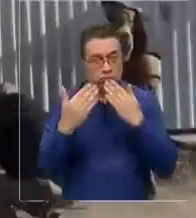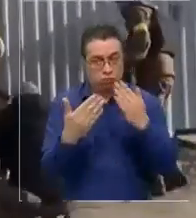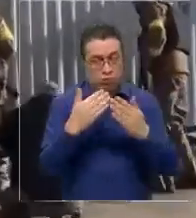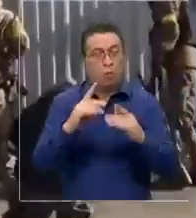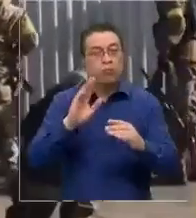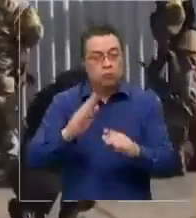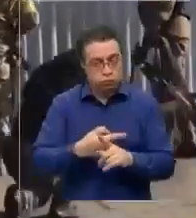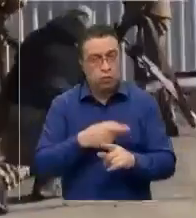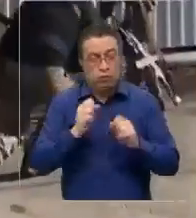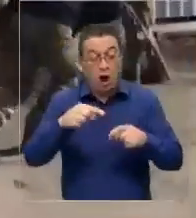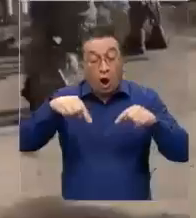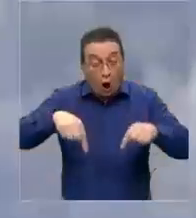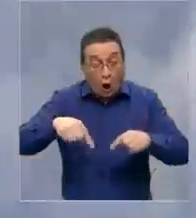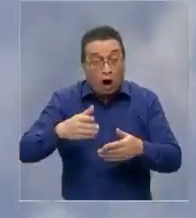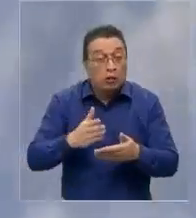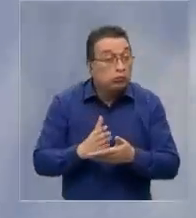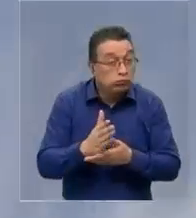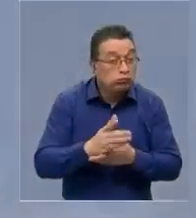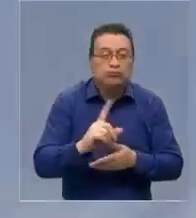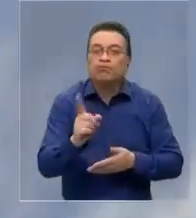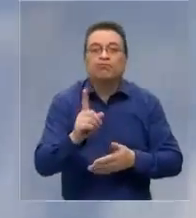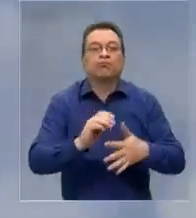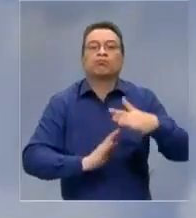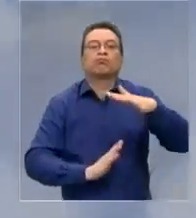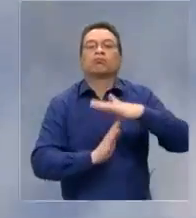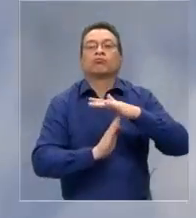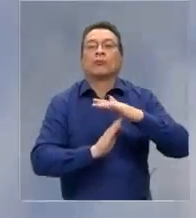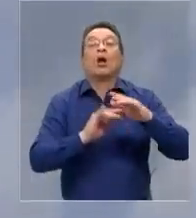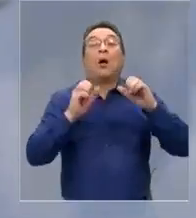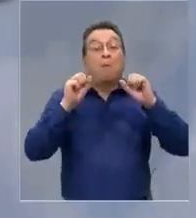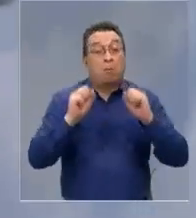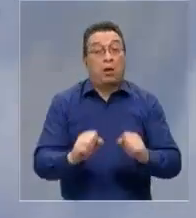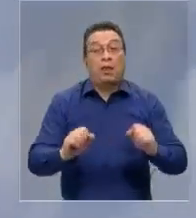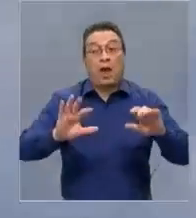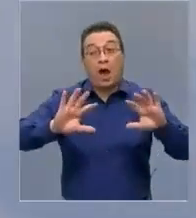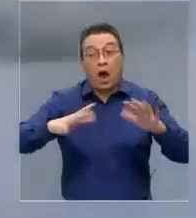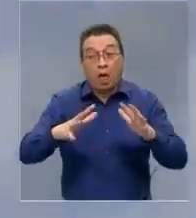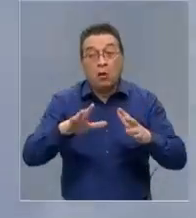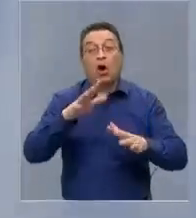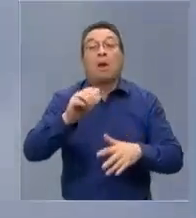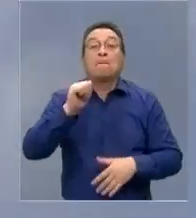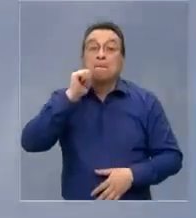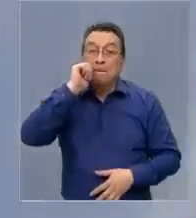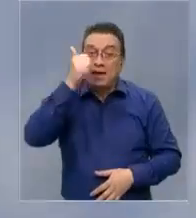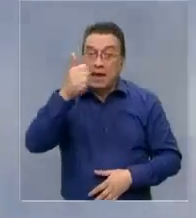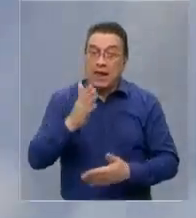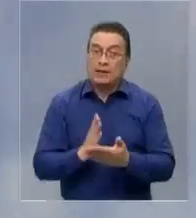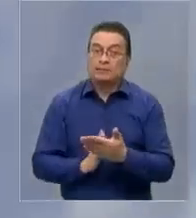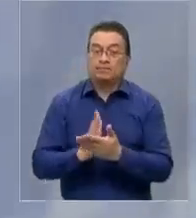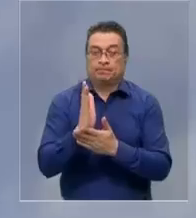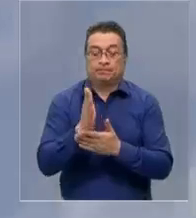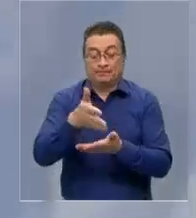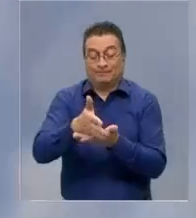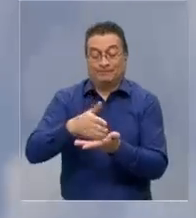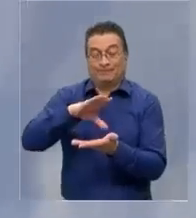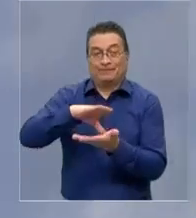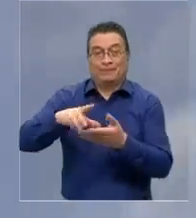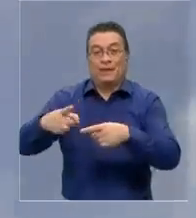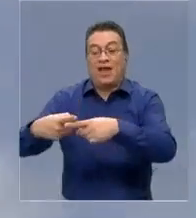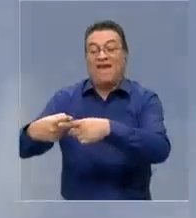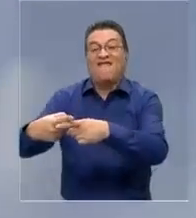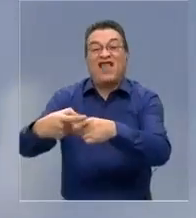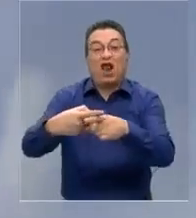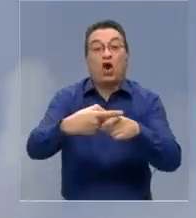que en principio estaba prevista para hoy, no ocurrió, pero que sí podría ocurrir finalmente en el día de mañana, probablemente en la frontera entre Bielorrusia